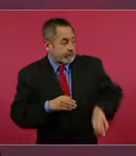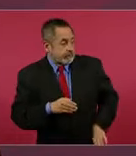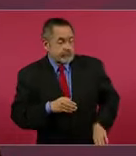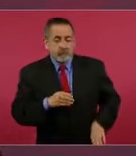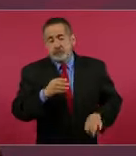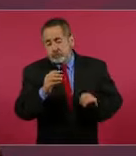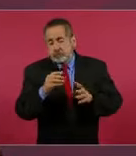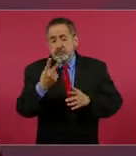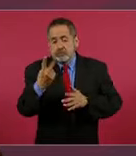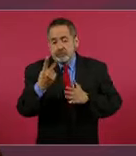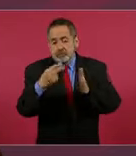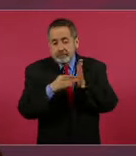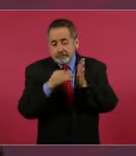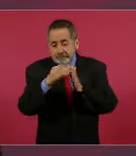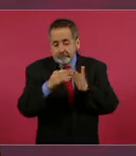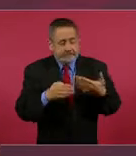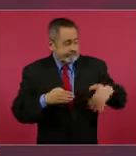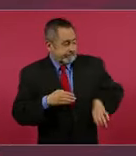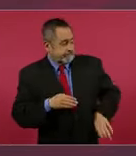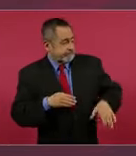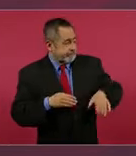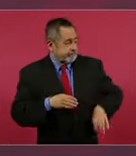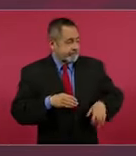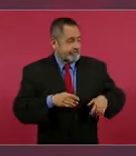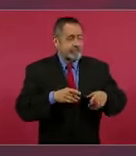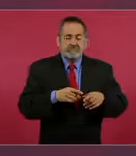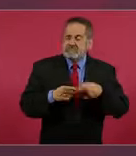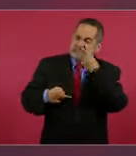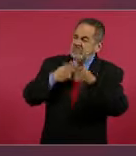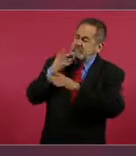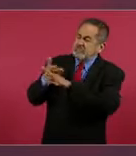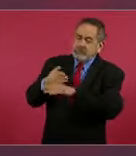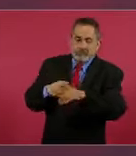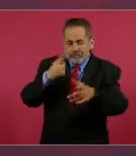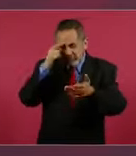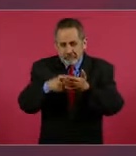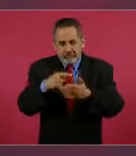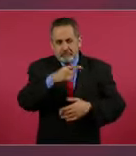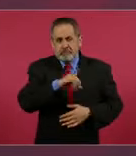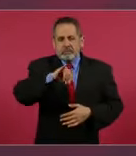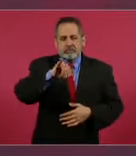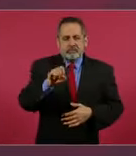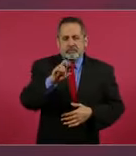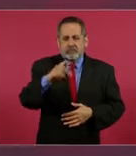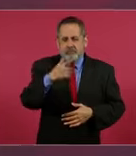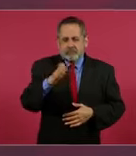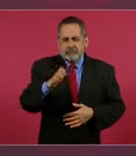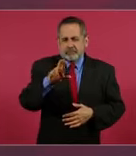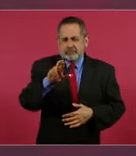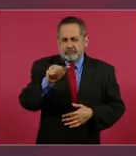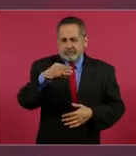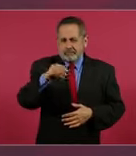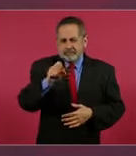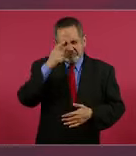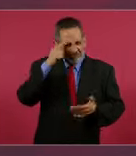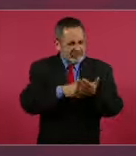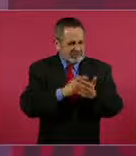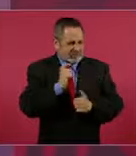2,000,000. Yo creo que a Jorge Ramos le deben de estar pagando